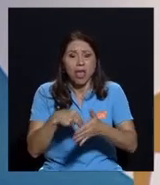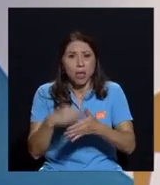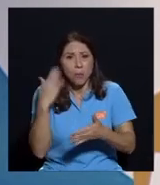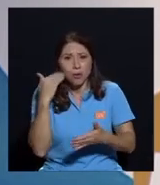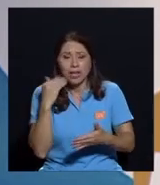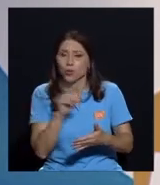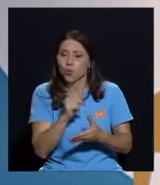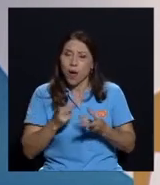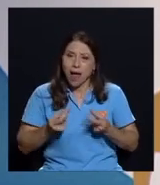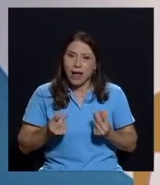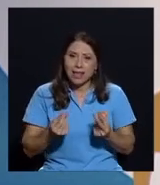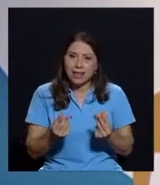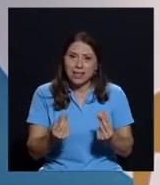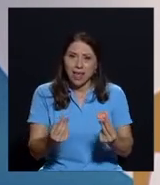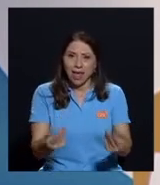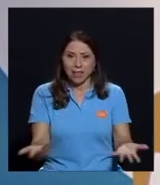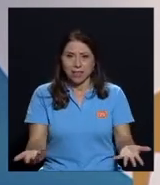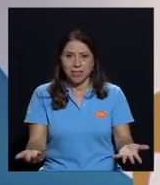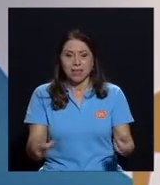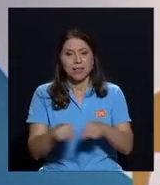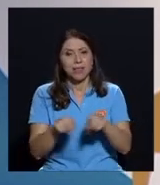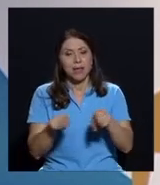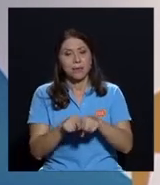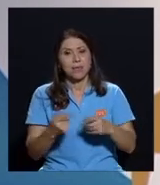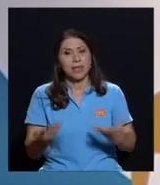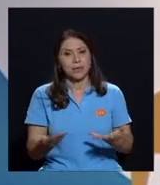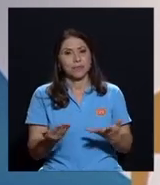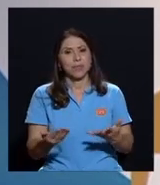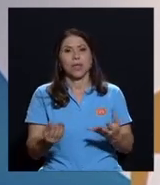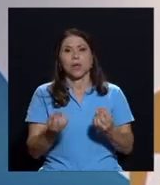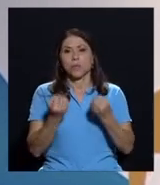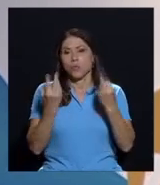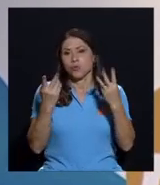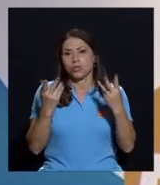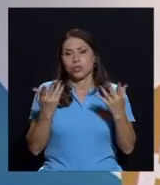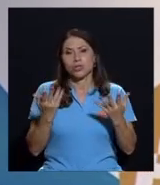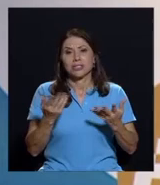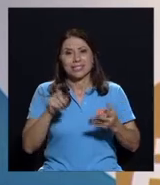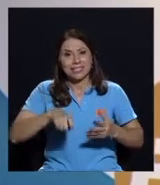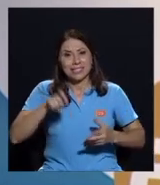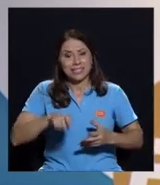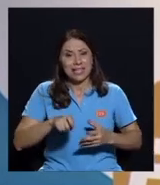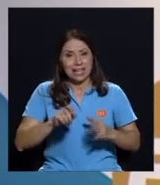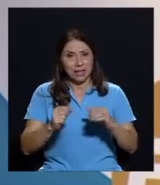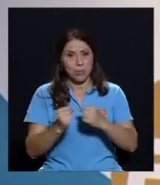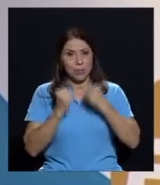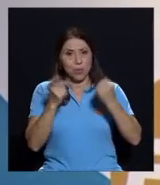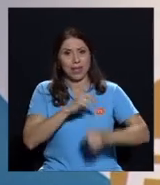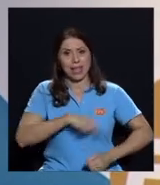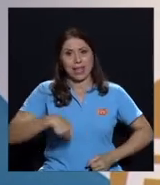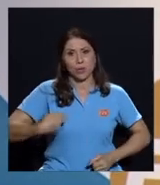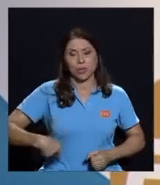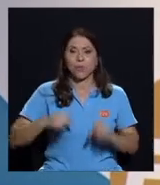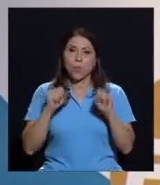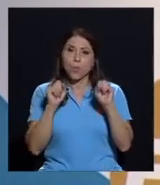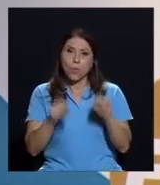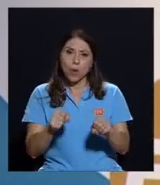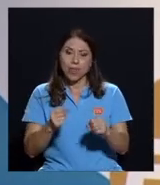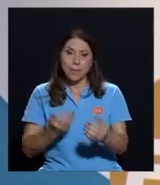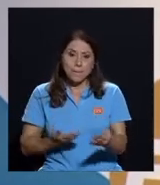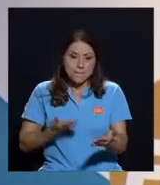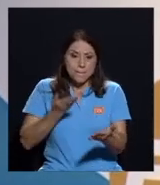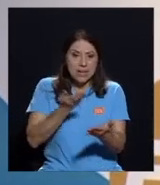agilidad otras ponen por delante el tema de que el ejecutivo pueda presentar en cada en cada periodo uno o dos